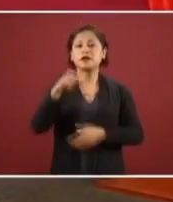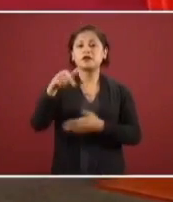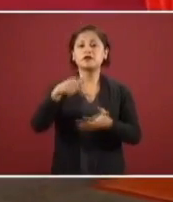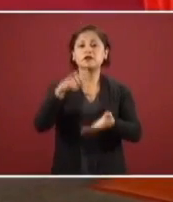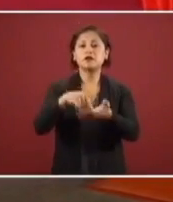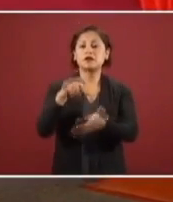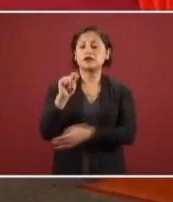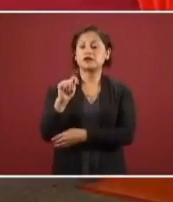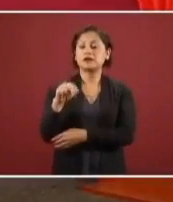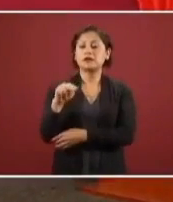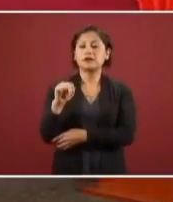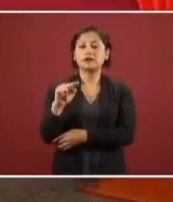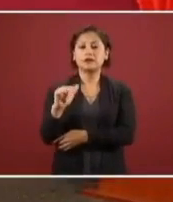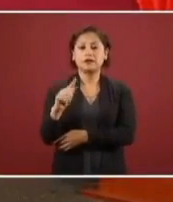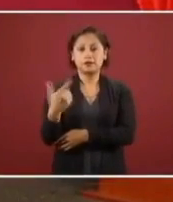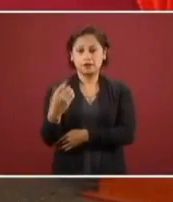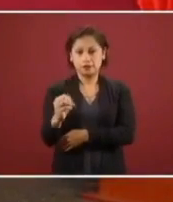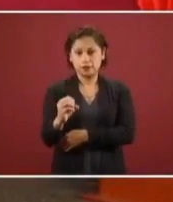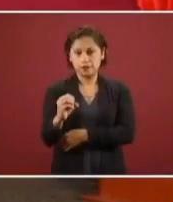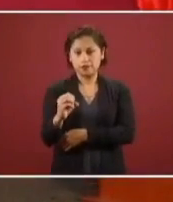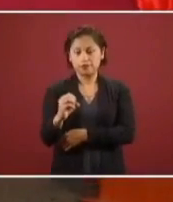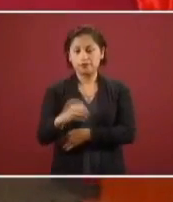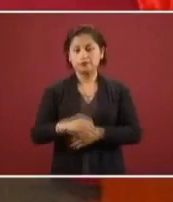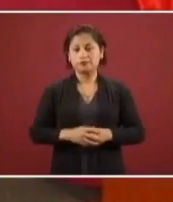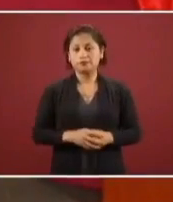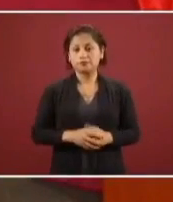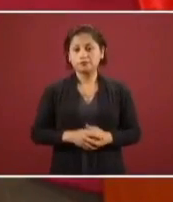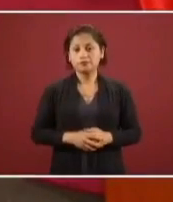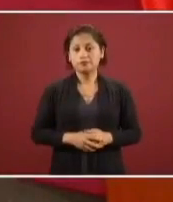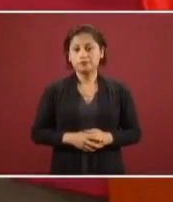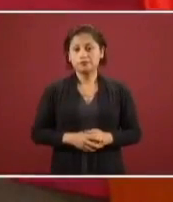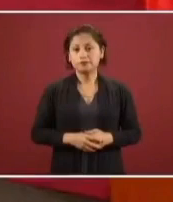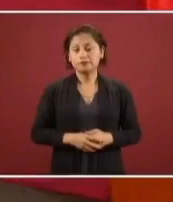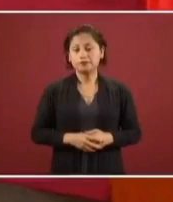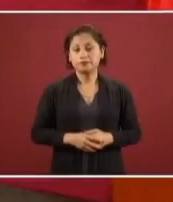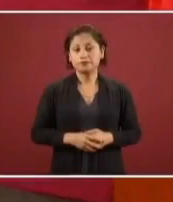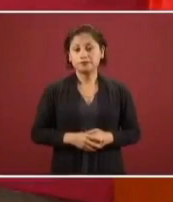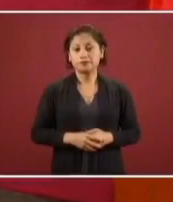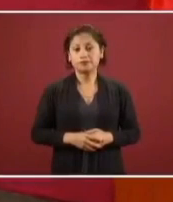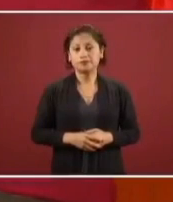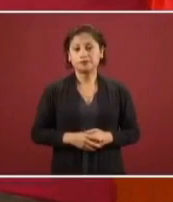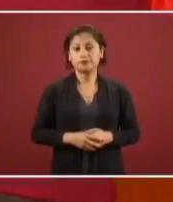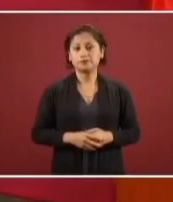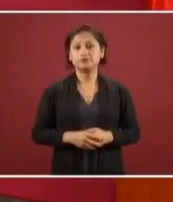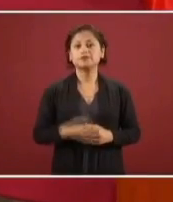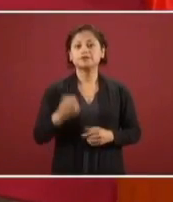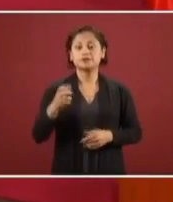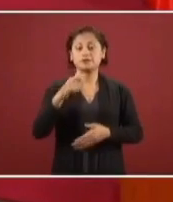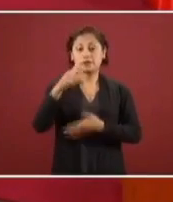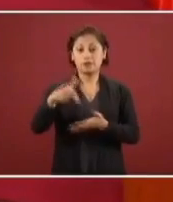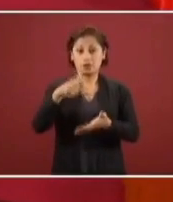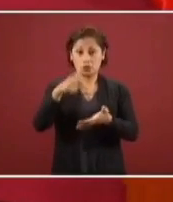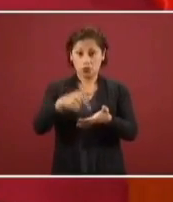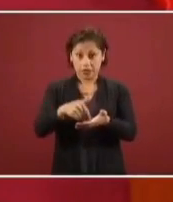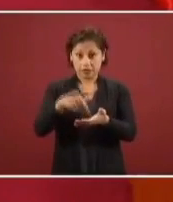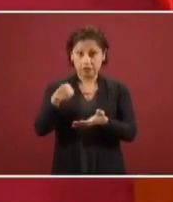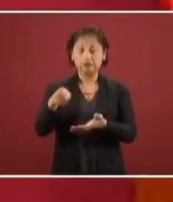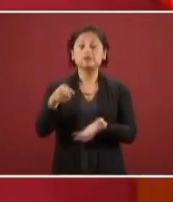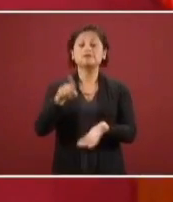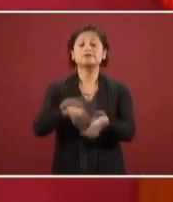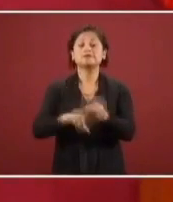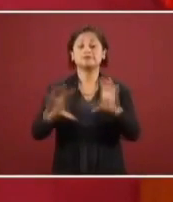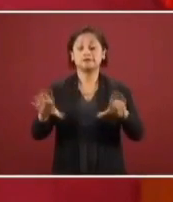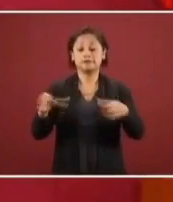que todos las entidades de todos los estados están recibiendo lo programado así es que dice que no le echen la culpa